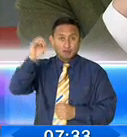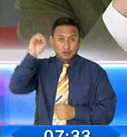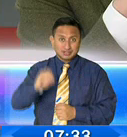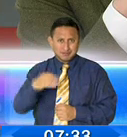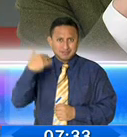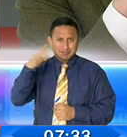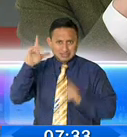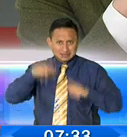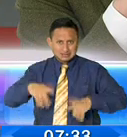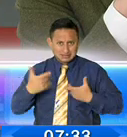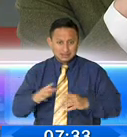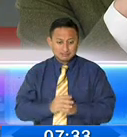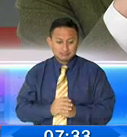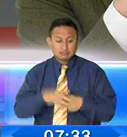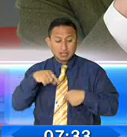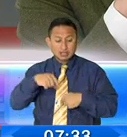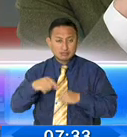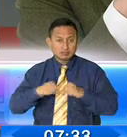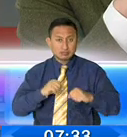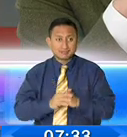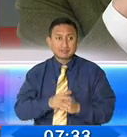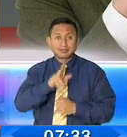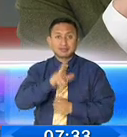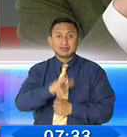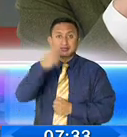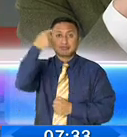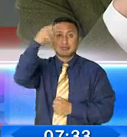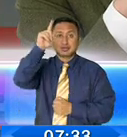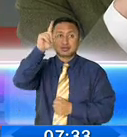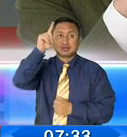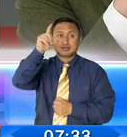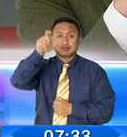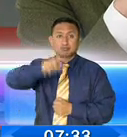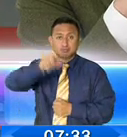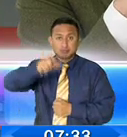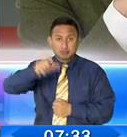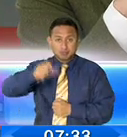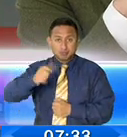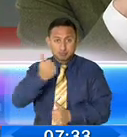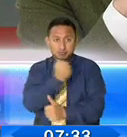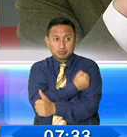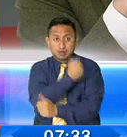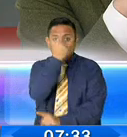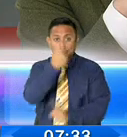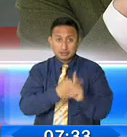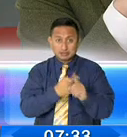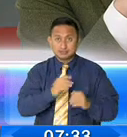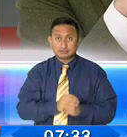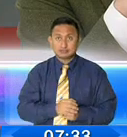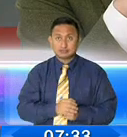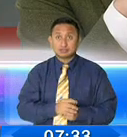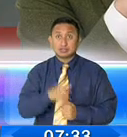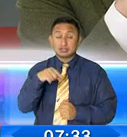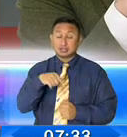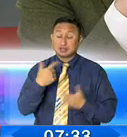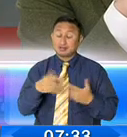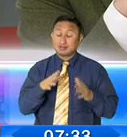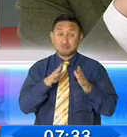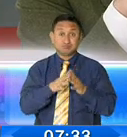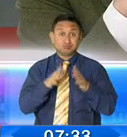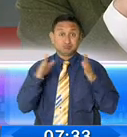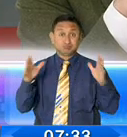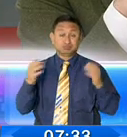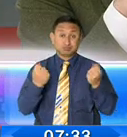velocidad de 3 millones de personas vacunadas al mes. Eso es muchísimo. No vemos